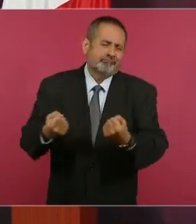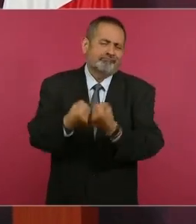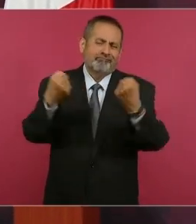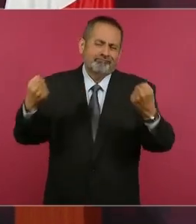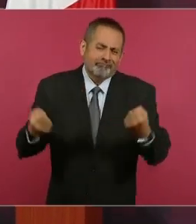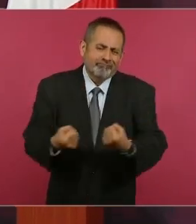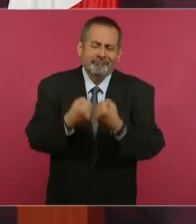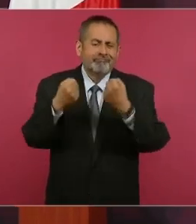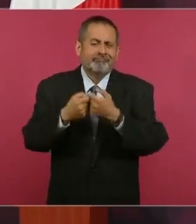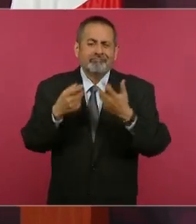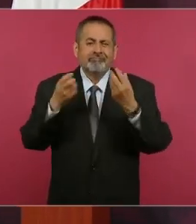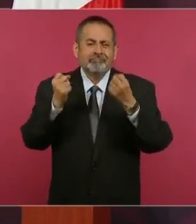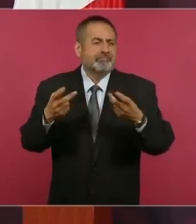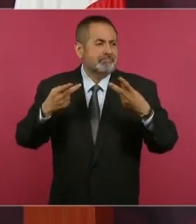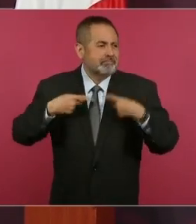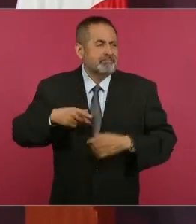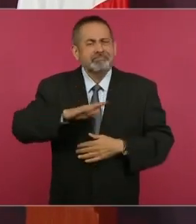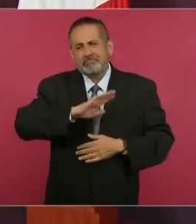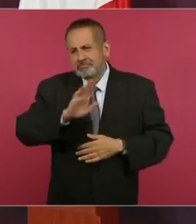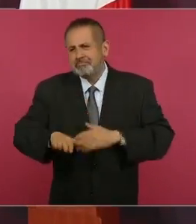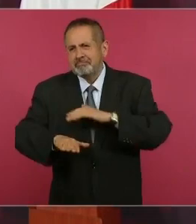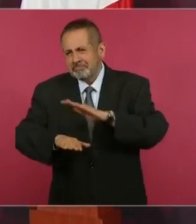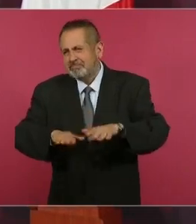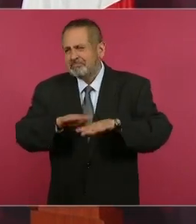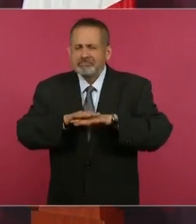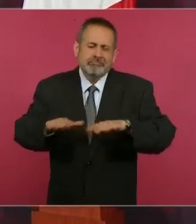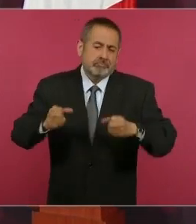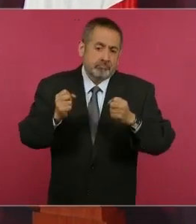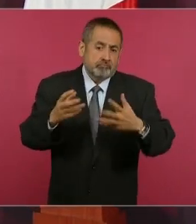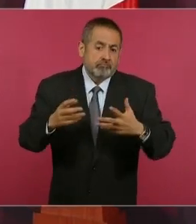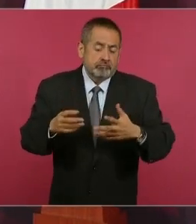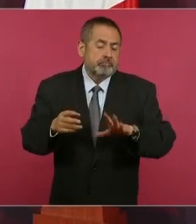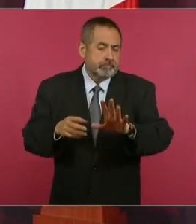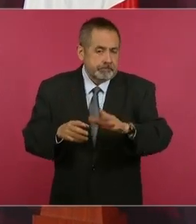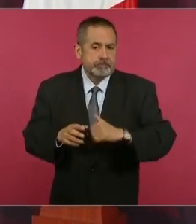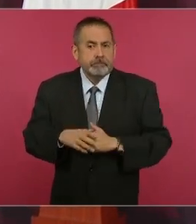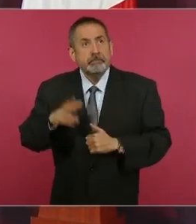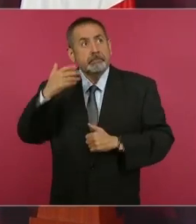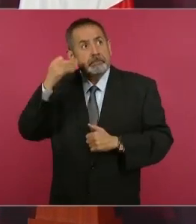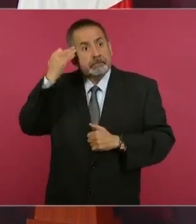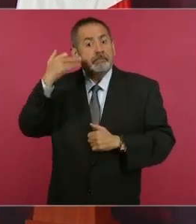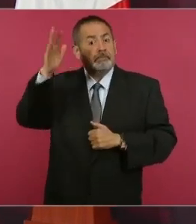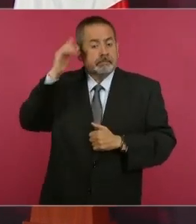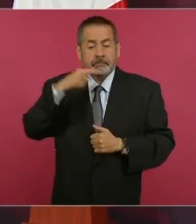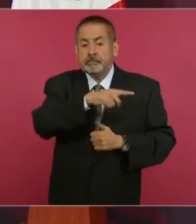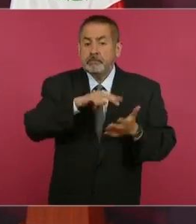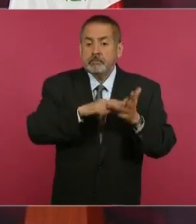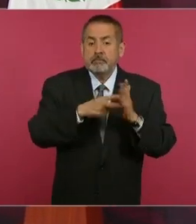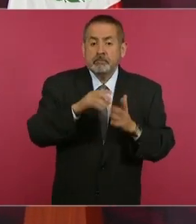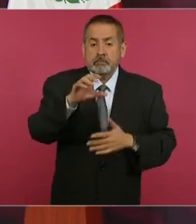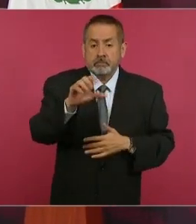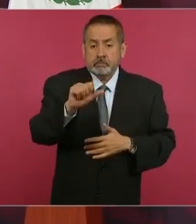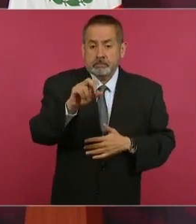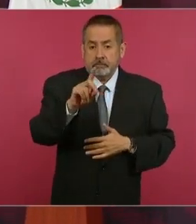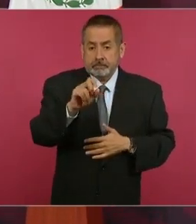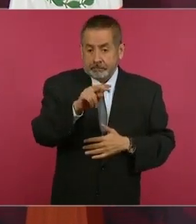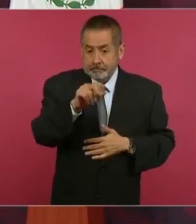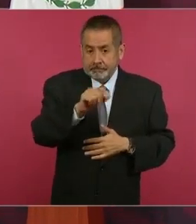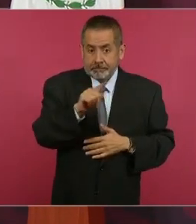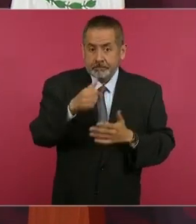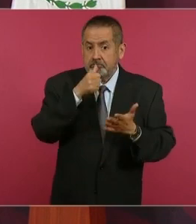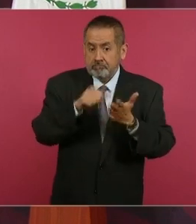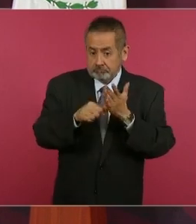iba a significar muchas pérdidas de vidas humanas. En ese entonces el ingeniero Cárdenas le llevó una carta